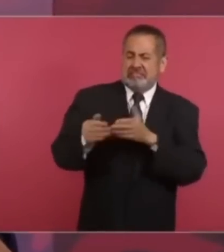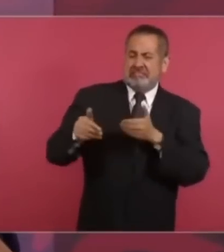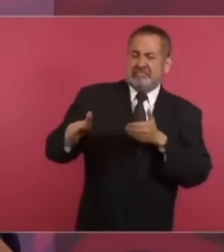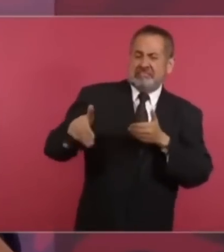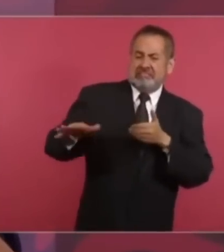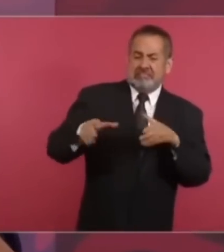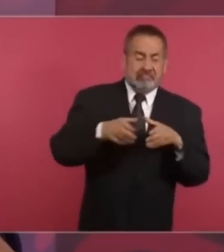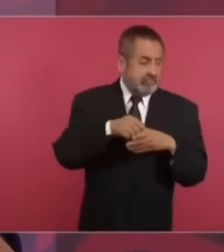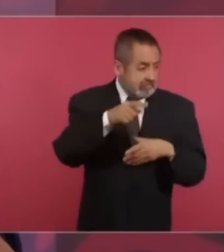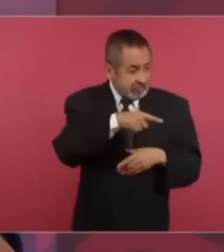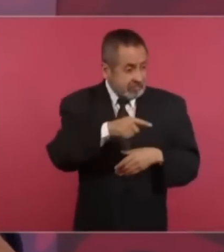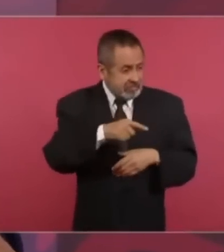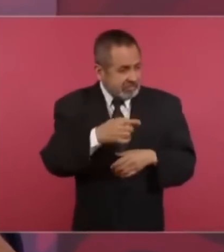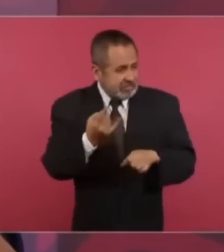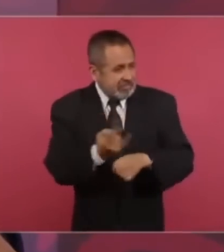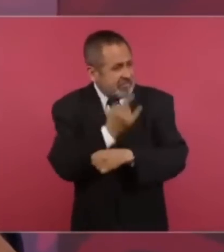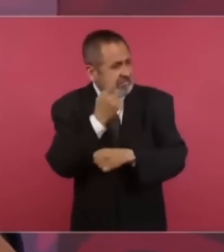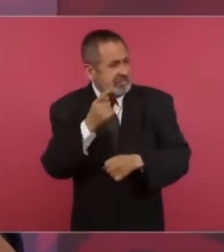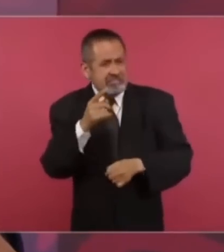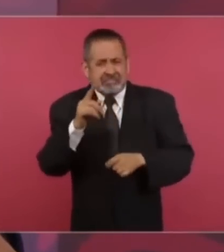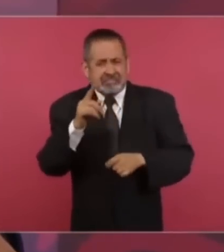clasistas.